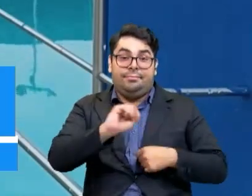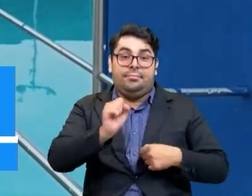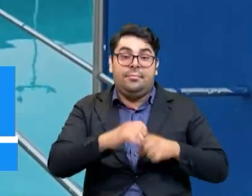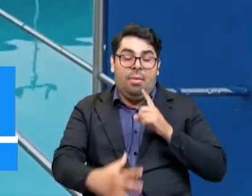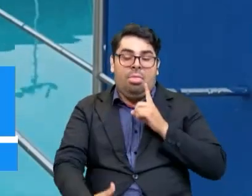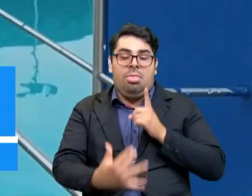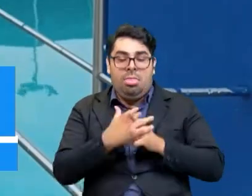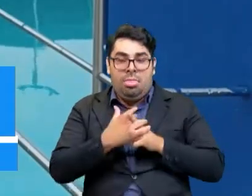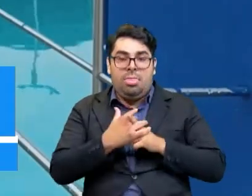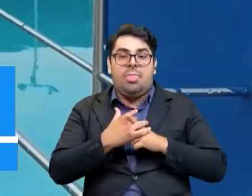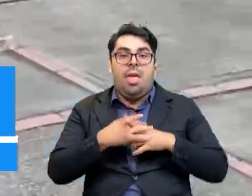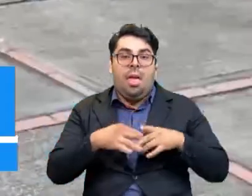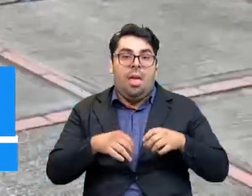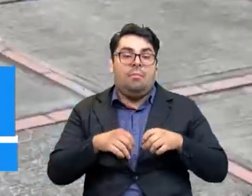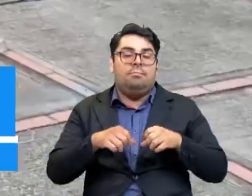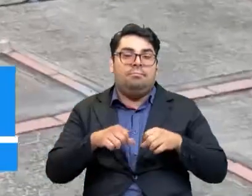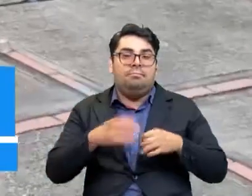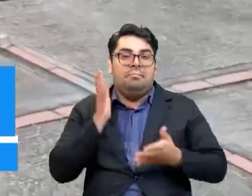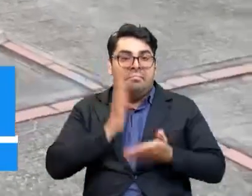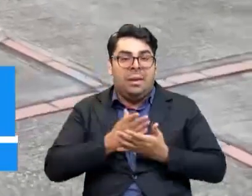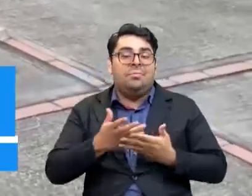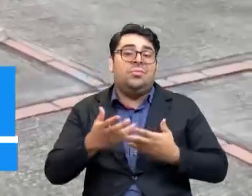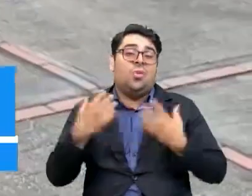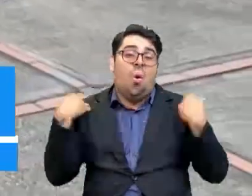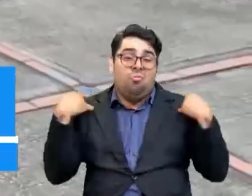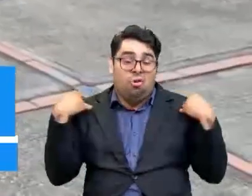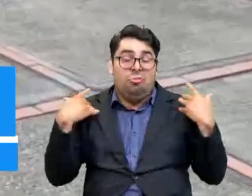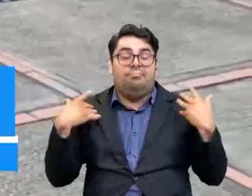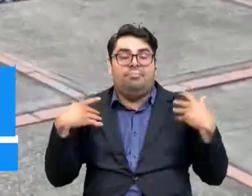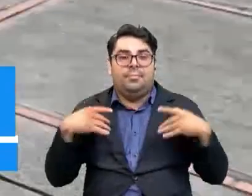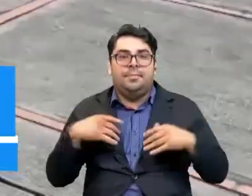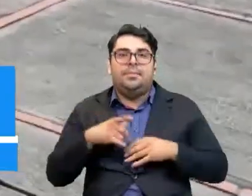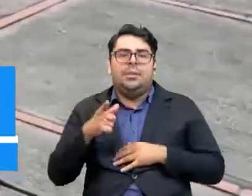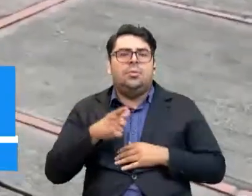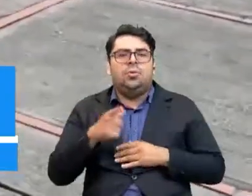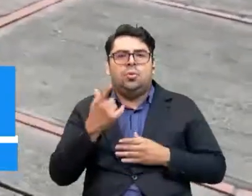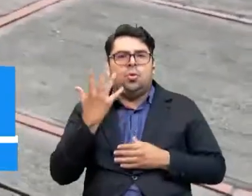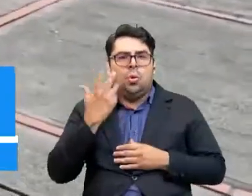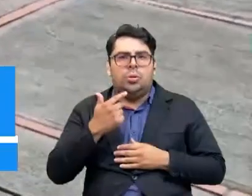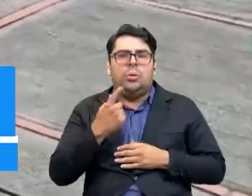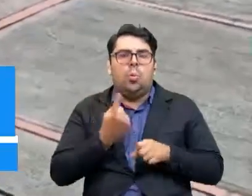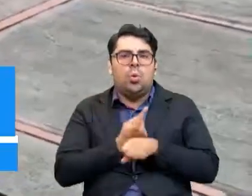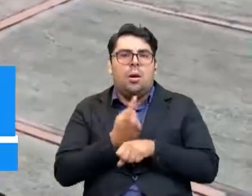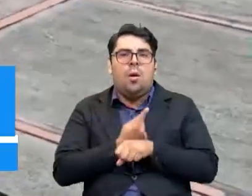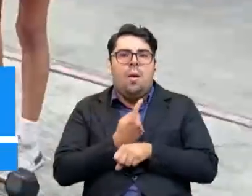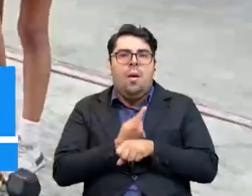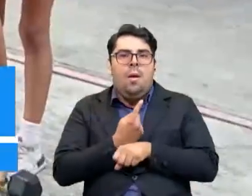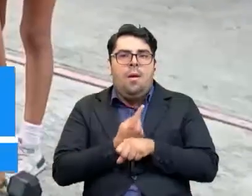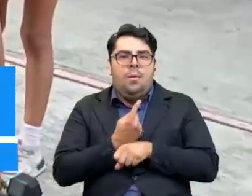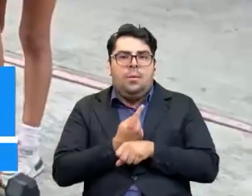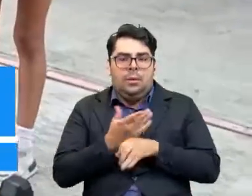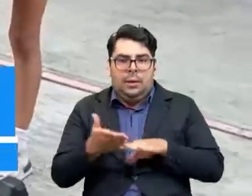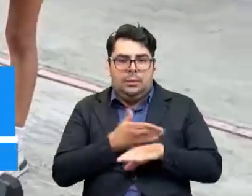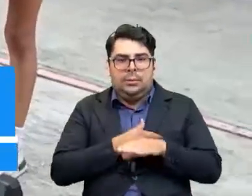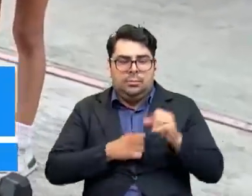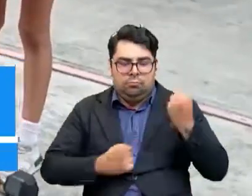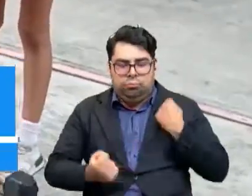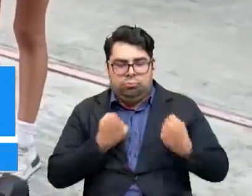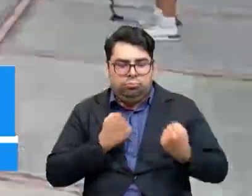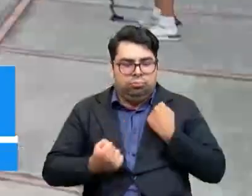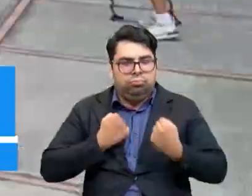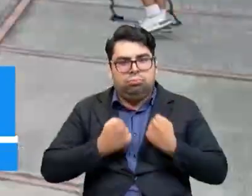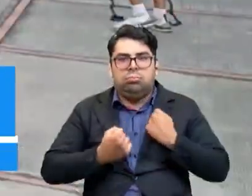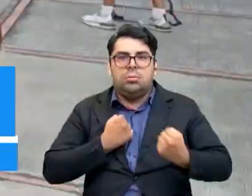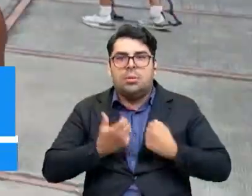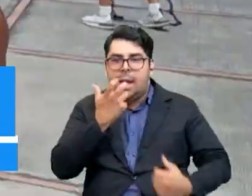terminan lesionando de rodilla, de hombro. Las deportistas realizan todos los días una hora de acondicionamiento físico antes de ingresar a la piscina. Eso